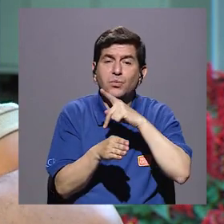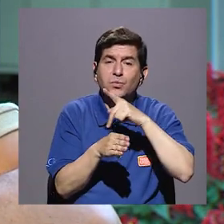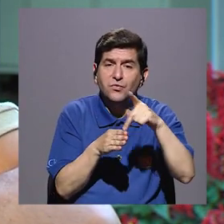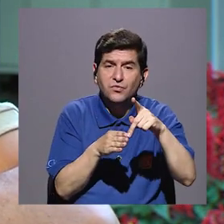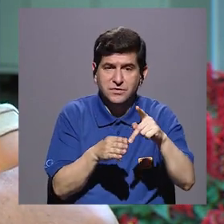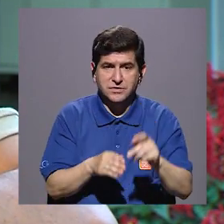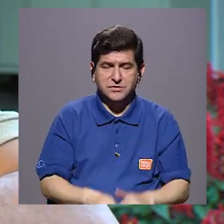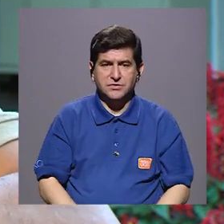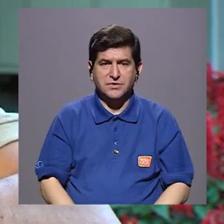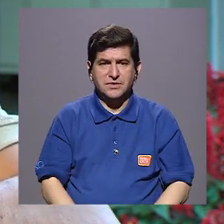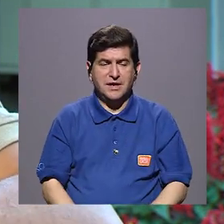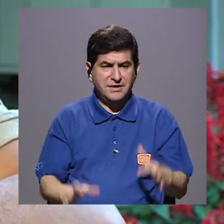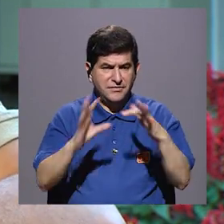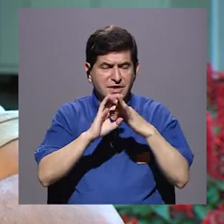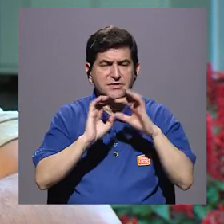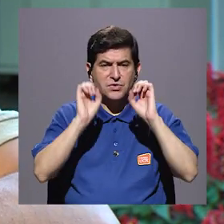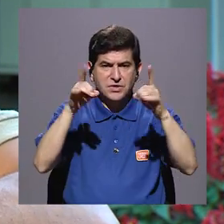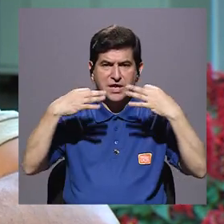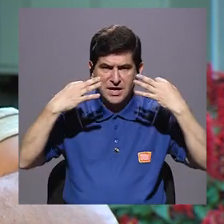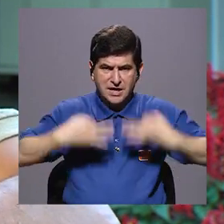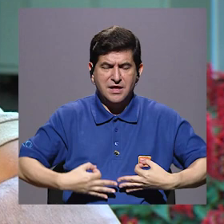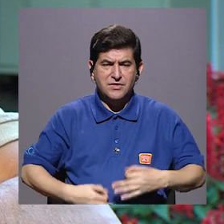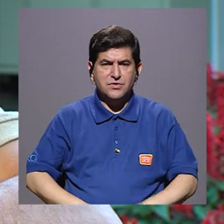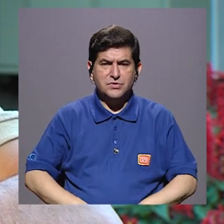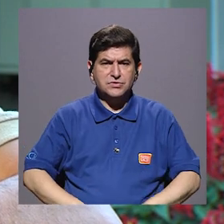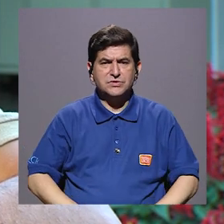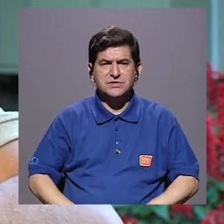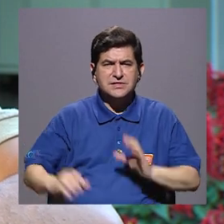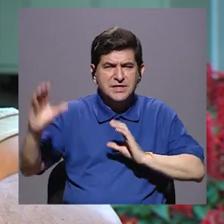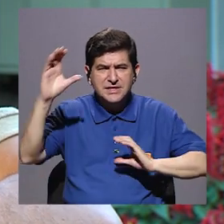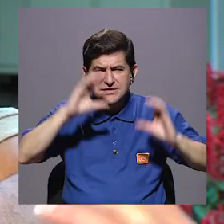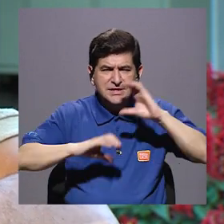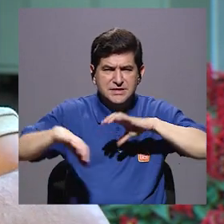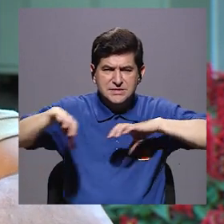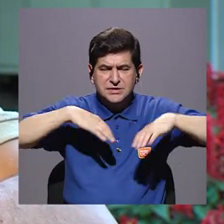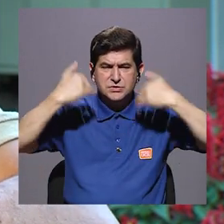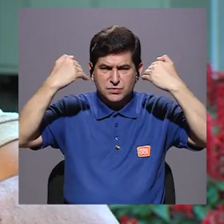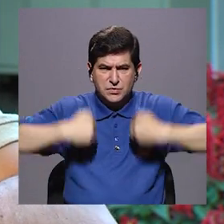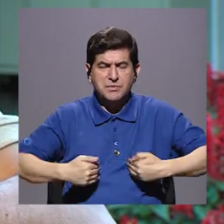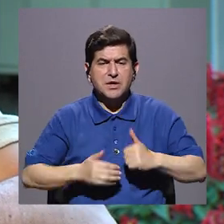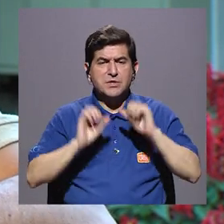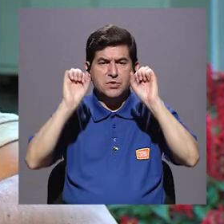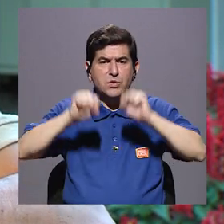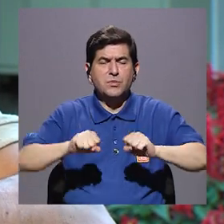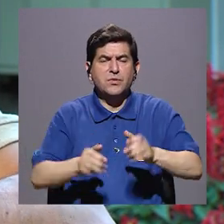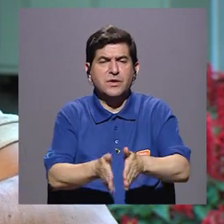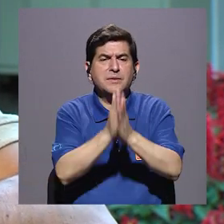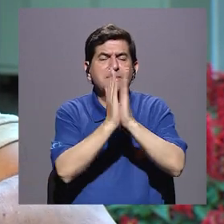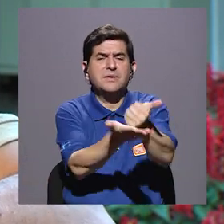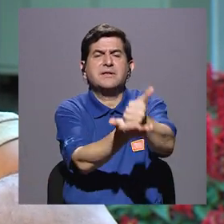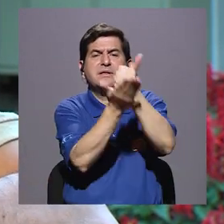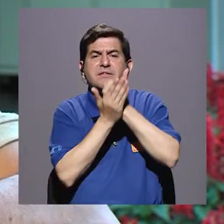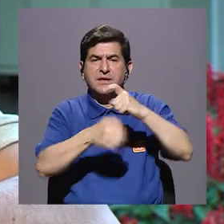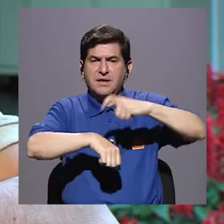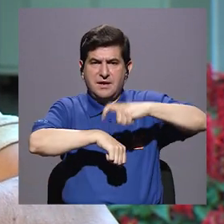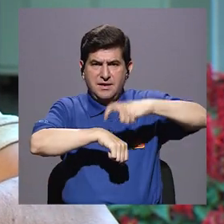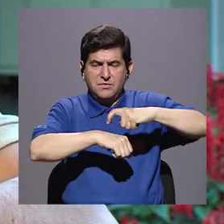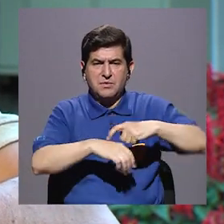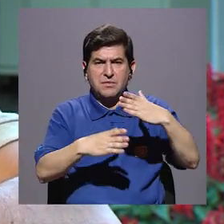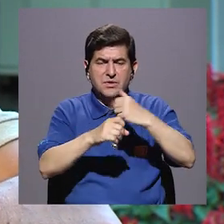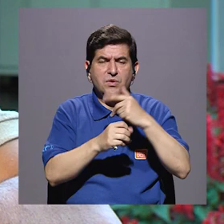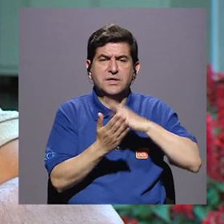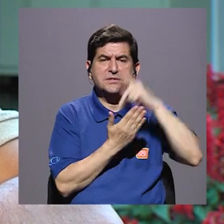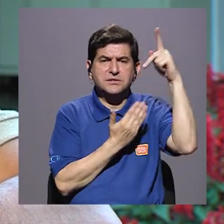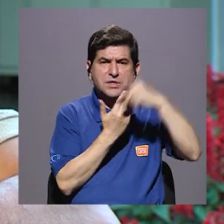profesionales realmente de educación física, de ciencias del movimiento humano, y puedan colaborar, o sea, pedir que les ayuden a la hora de realizar, por